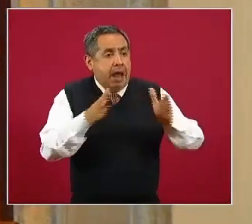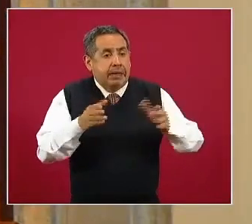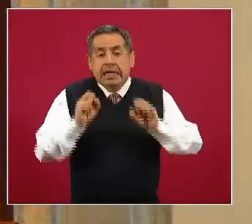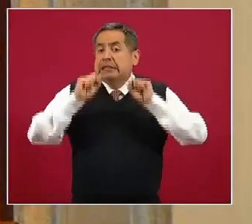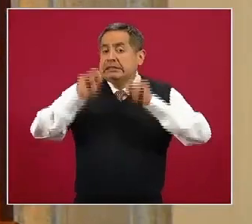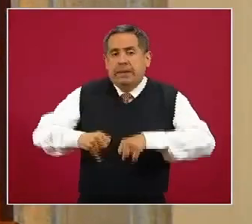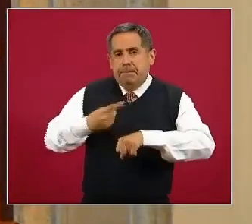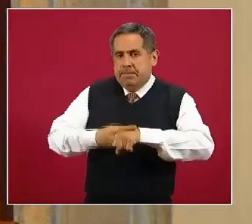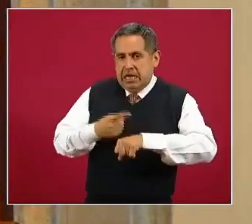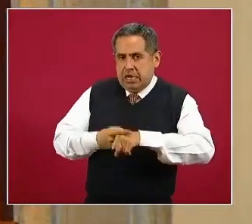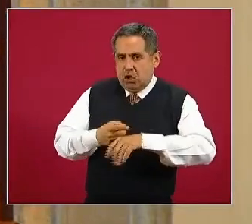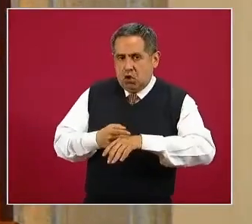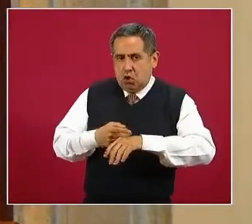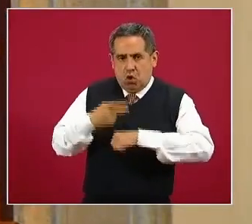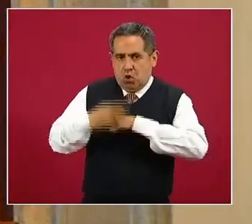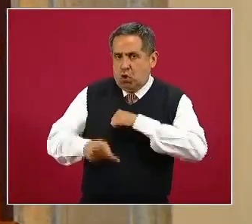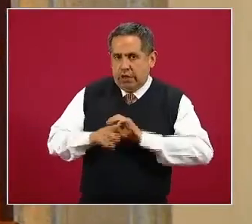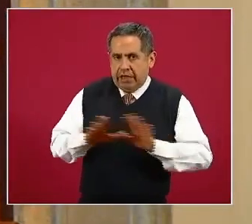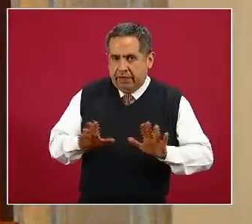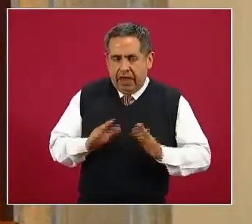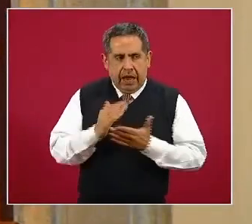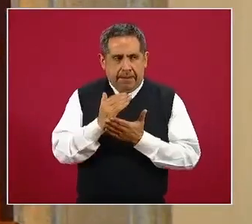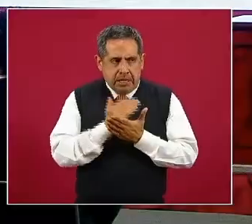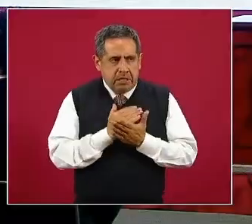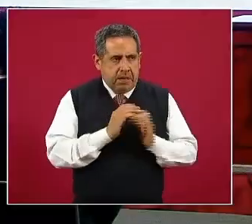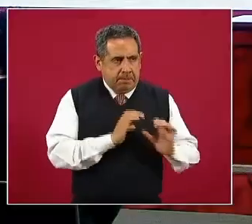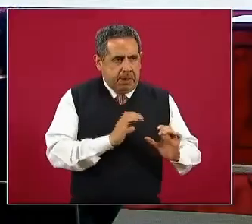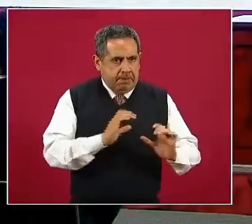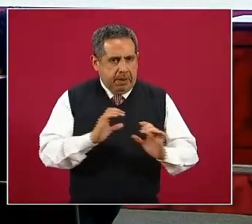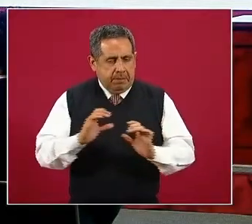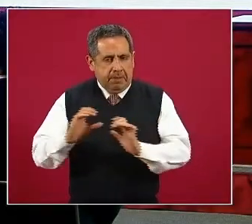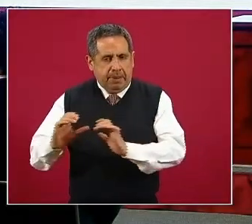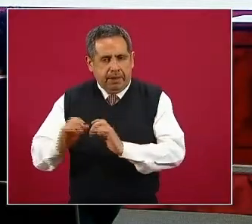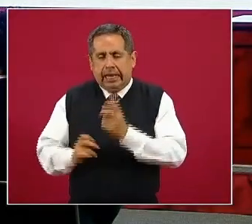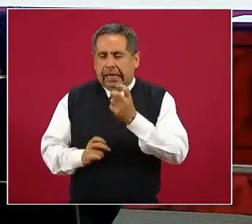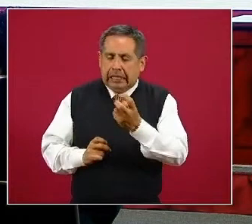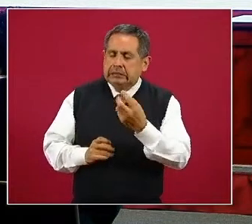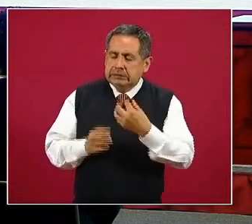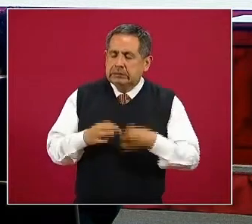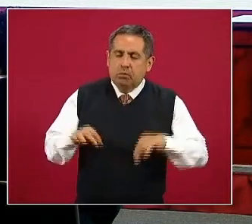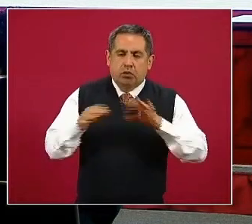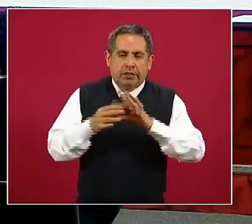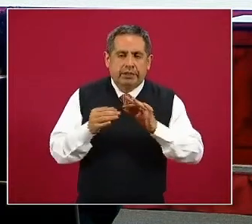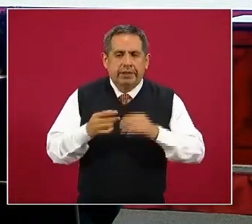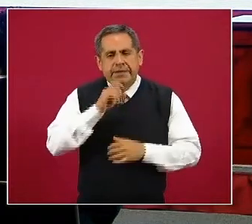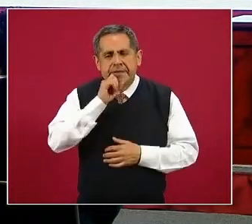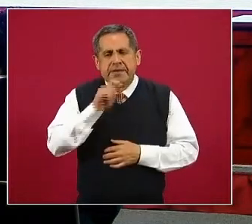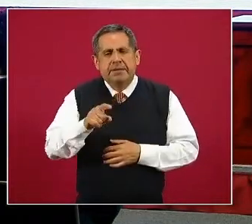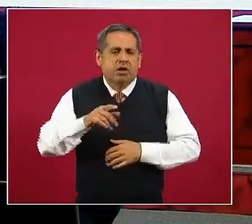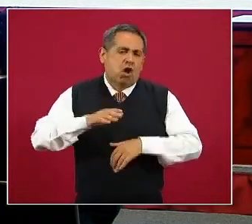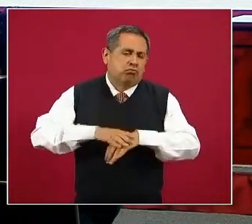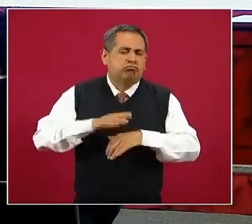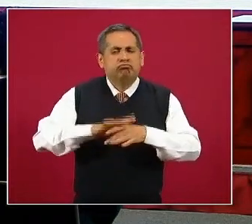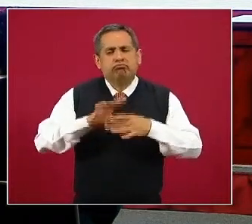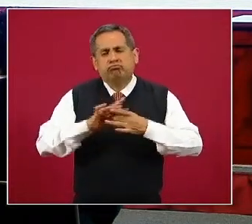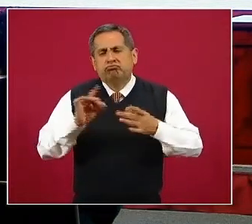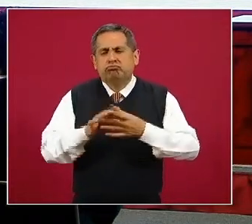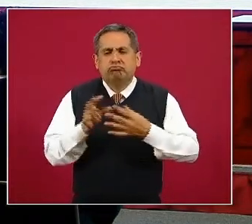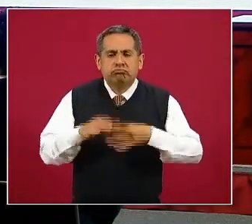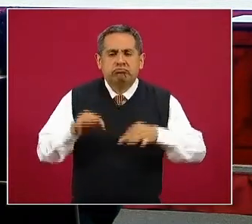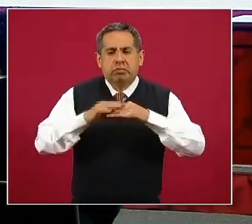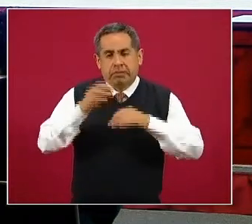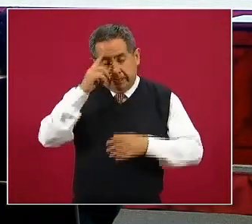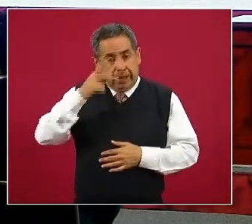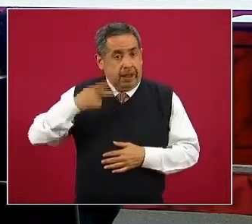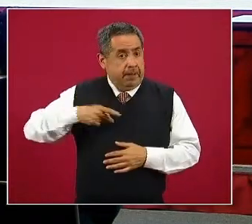riesgo sufra un incremento importante. Sin embargo, es también relevante mencionar, y sobre todo para las